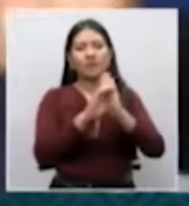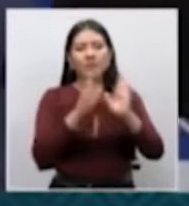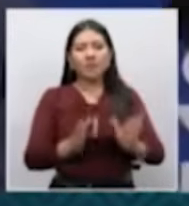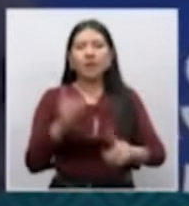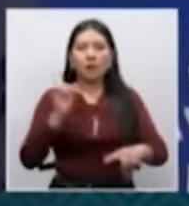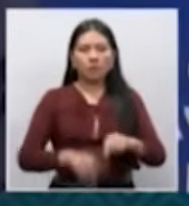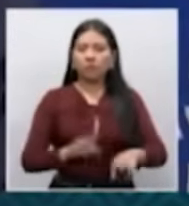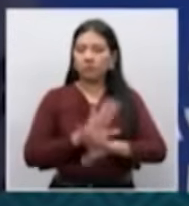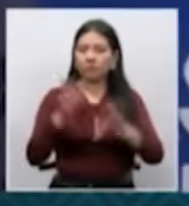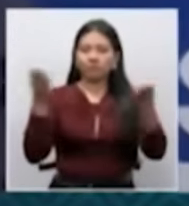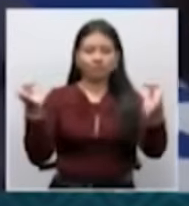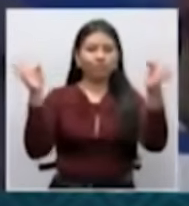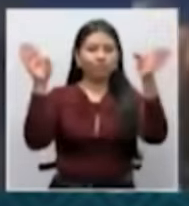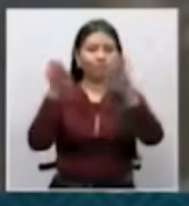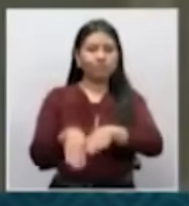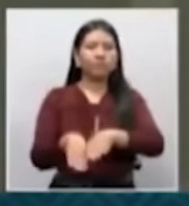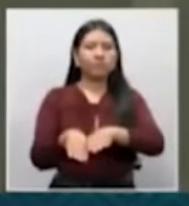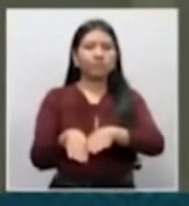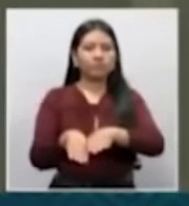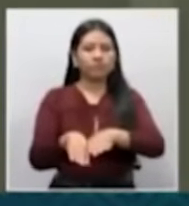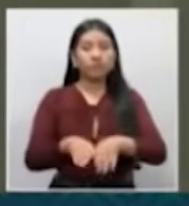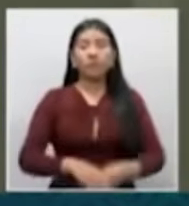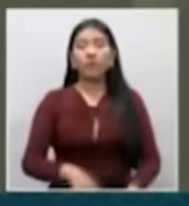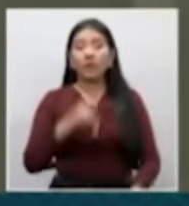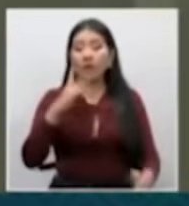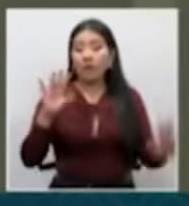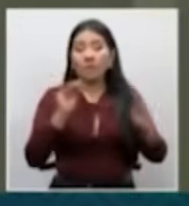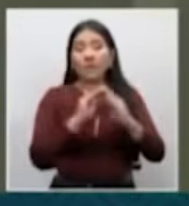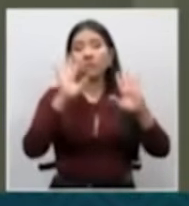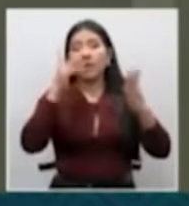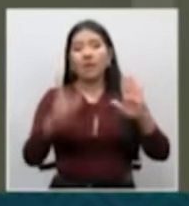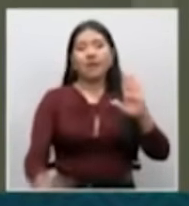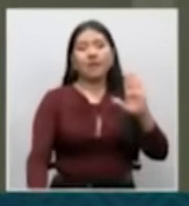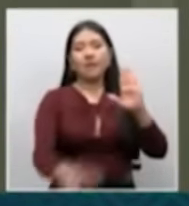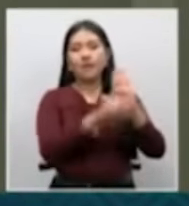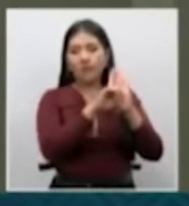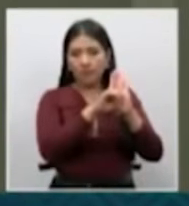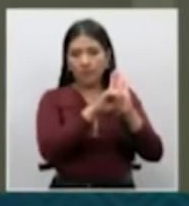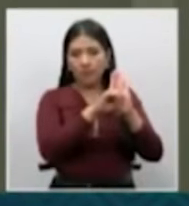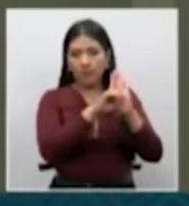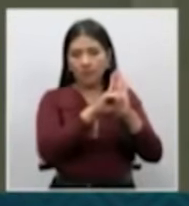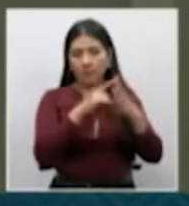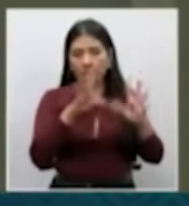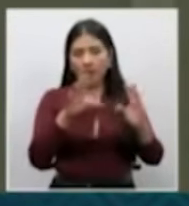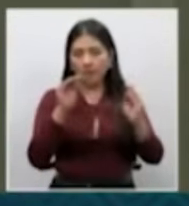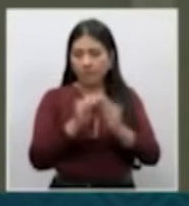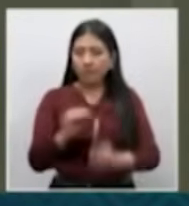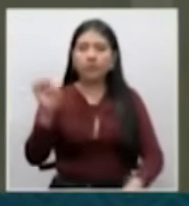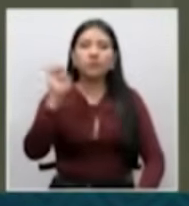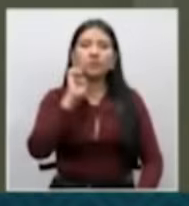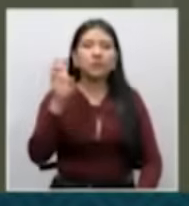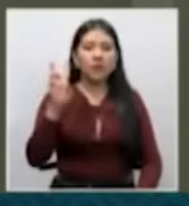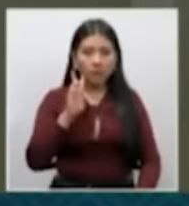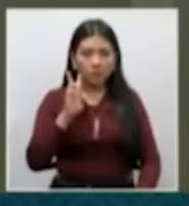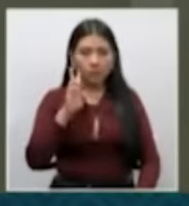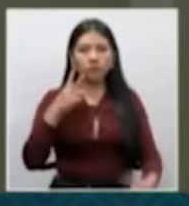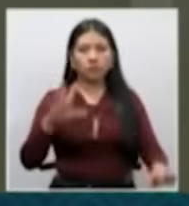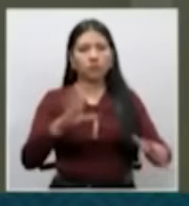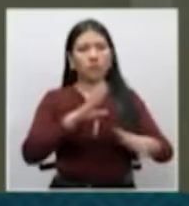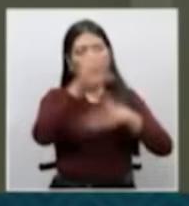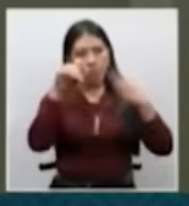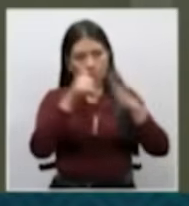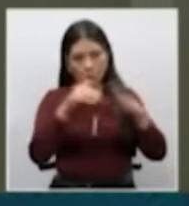cerrado afirmó el legislador queda sacramentado Evo Morales a consideración